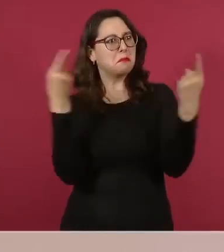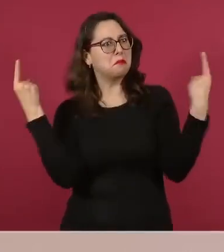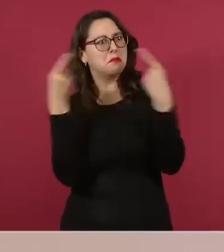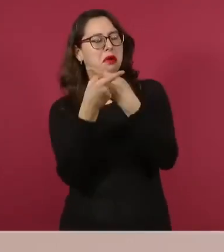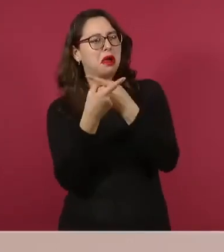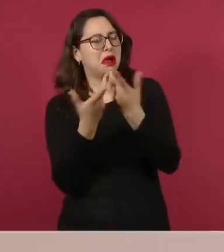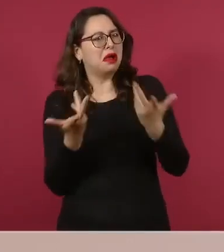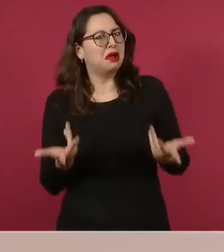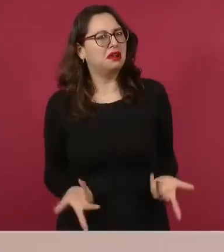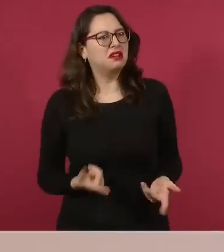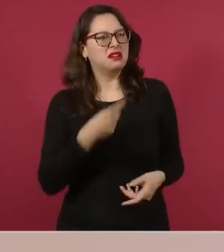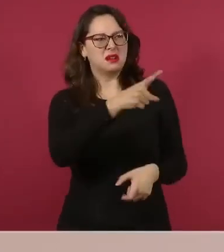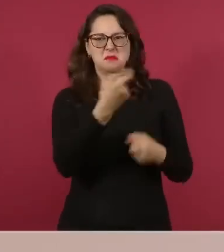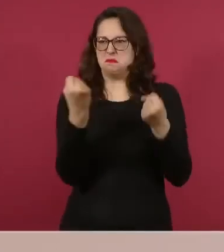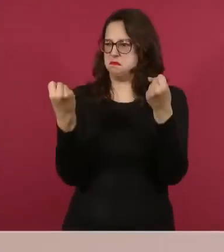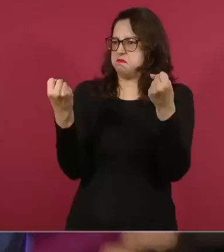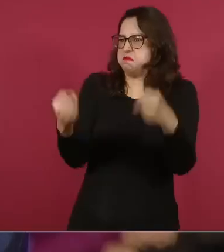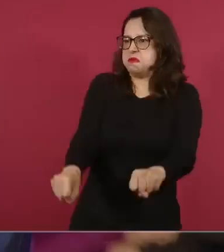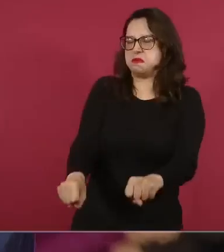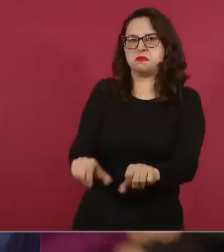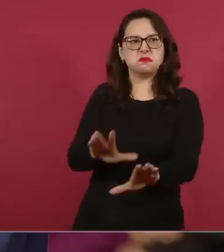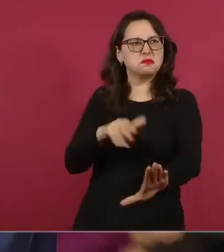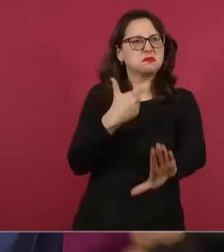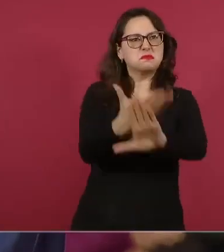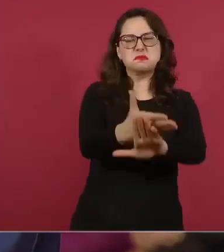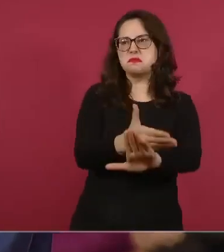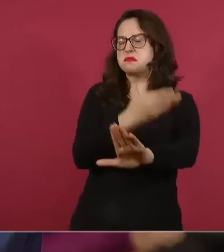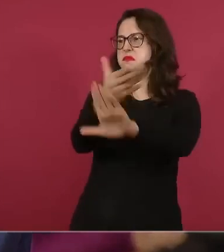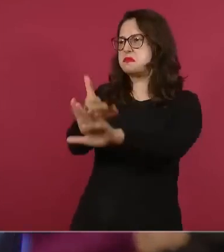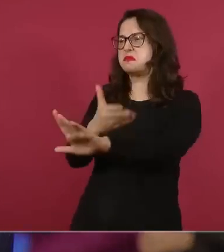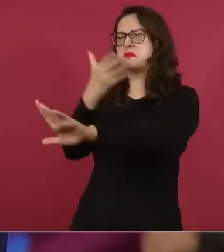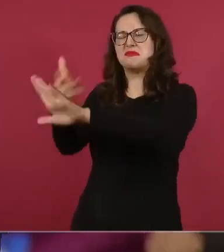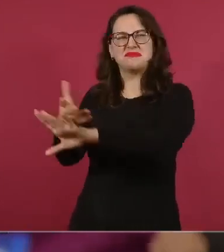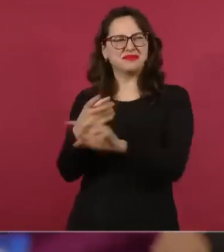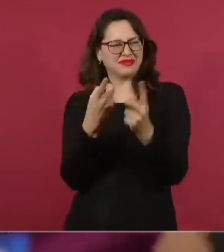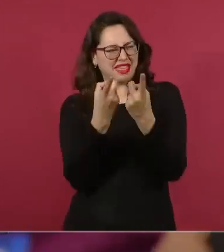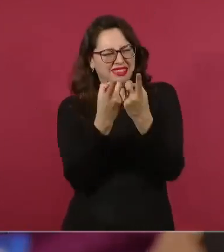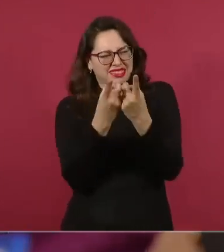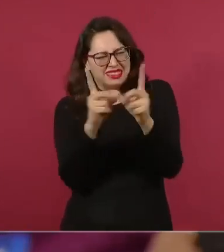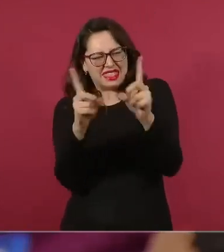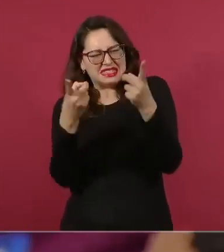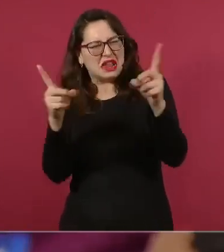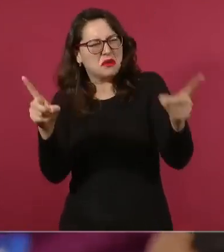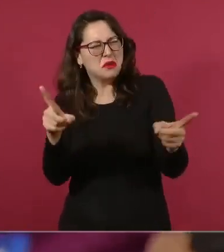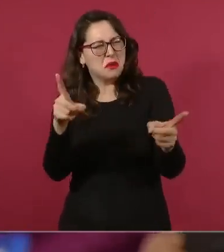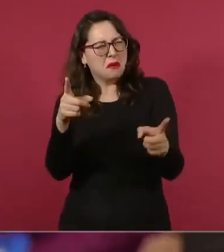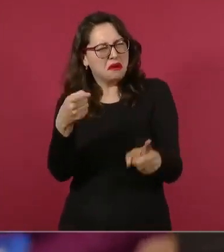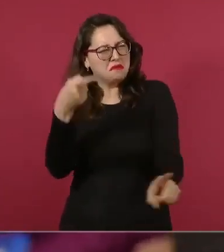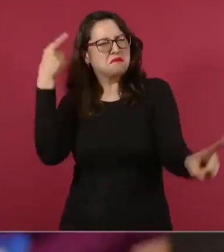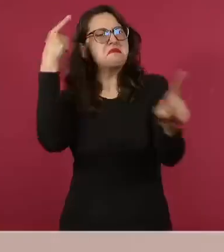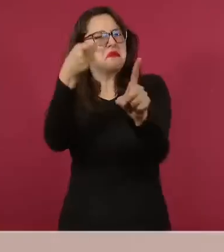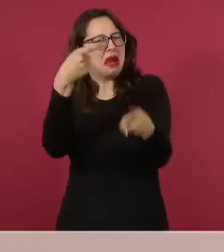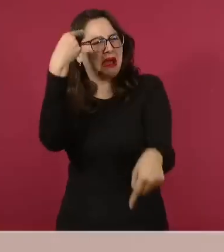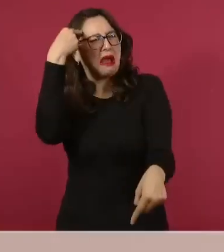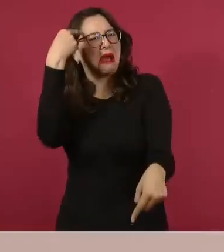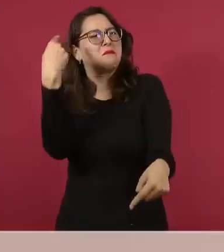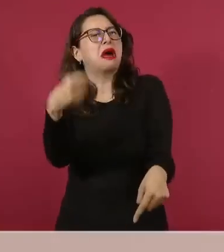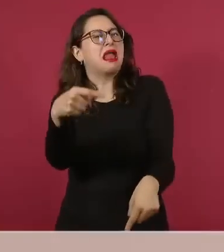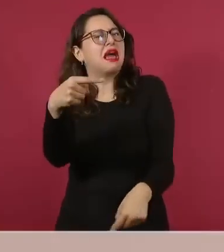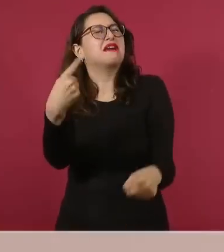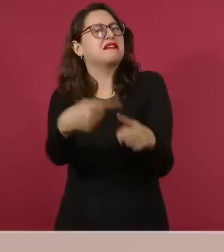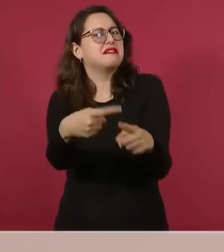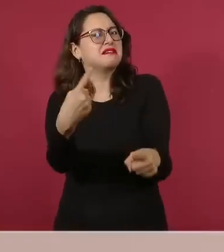fuerza, y esa prosperidad solo beneficia a una